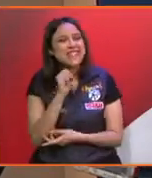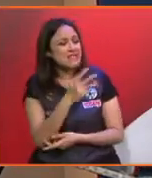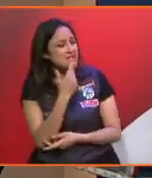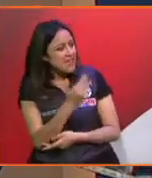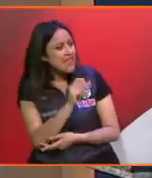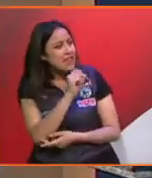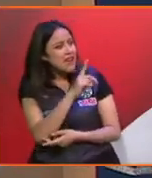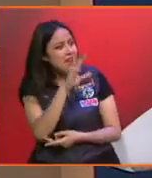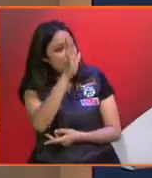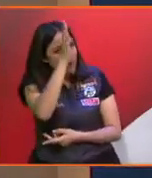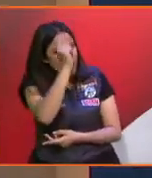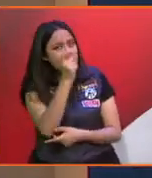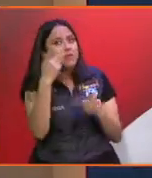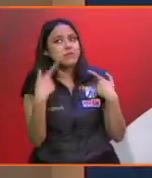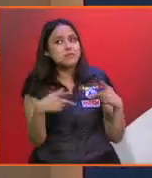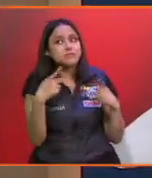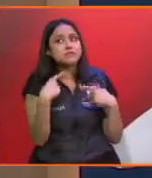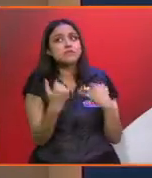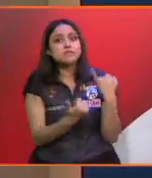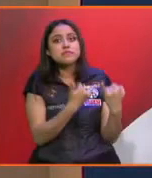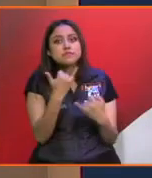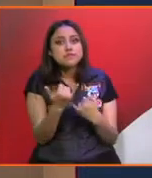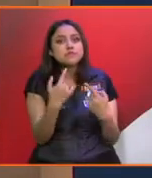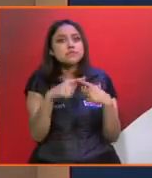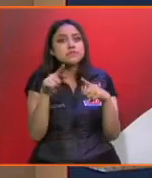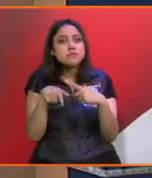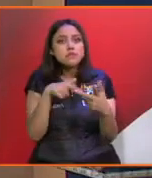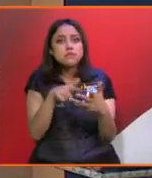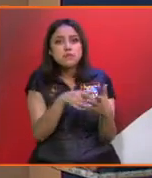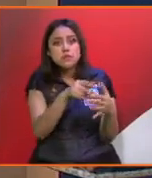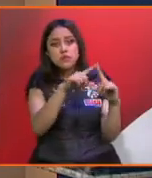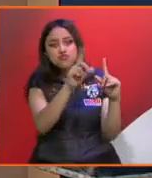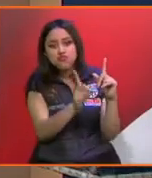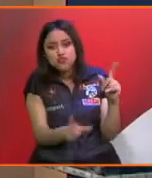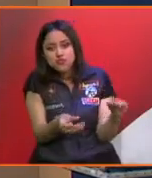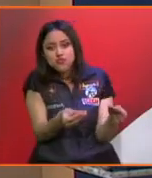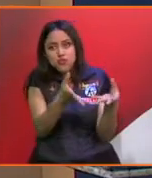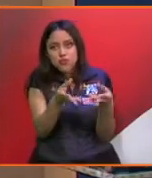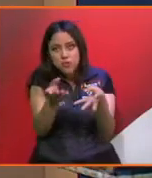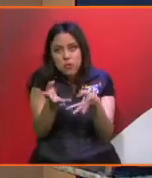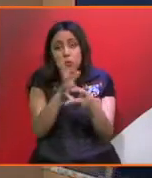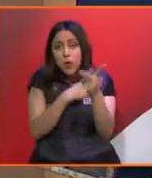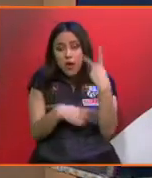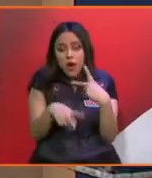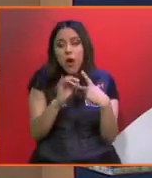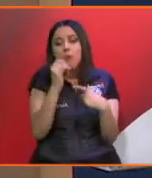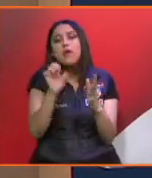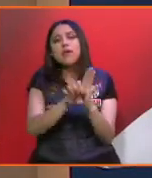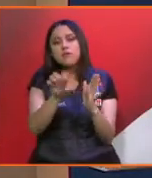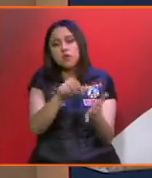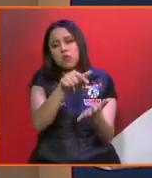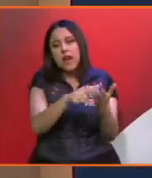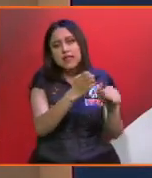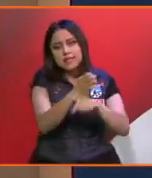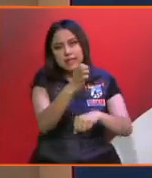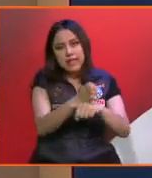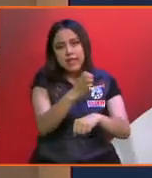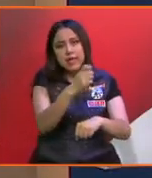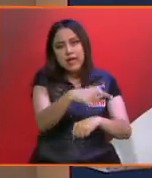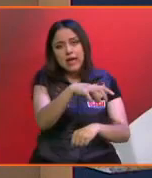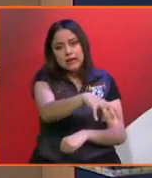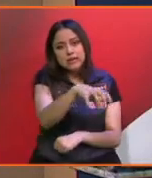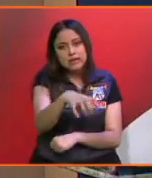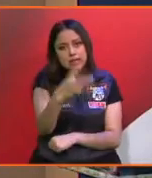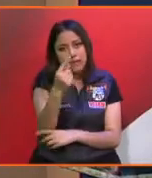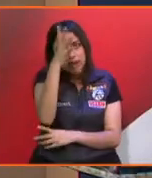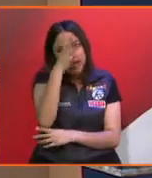a toda la gente que puede llevar su juguete a cualquier parte de toda la República. Es decir, acérquense a la local más cercana de TV Azteca y de esa manera